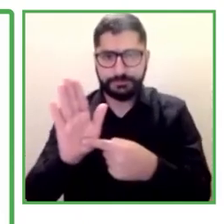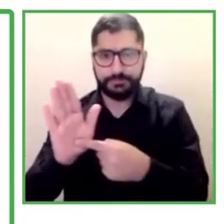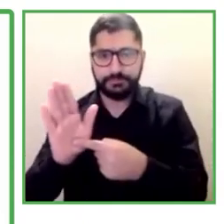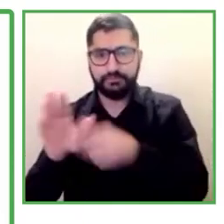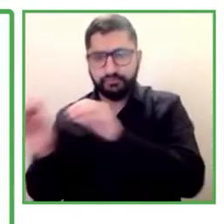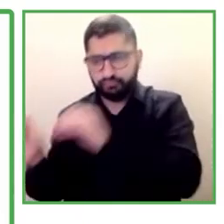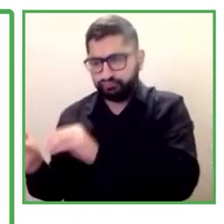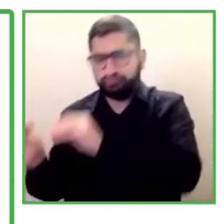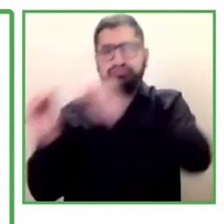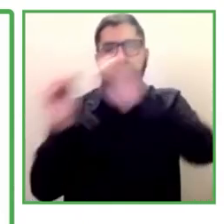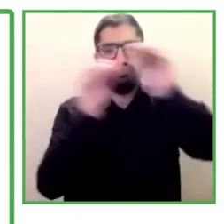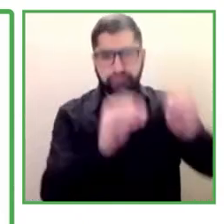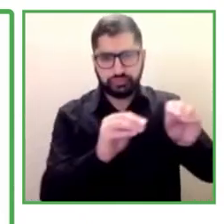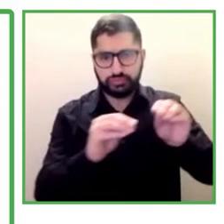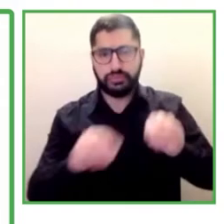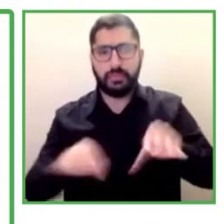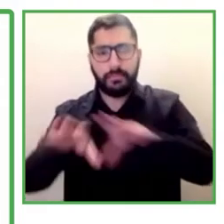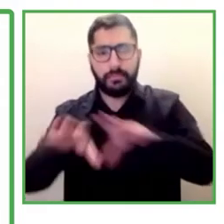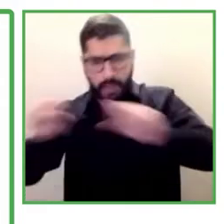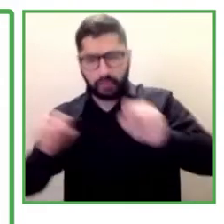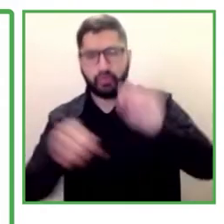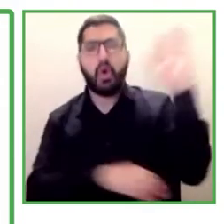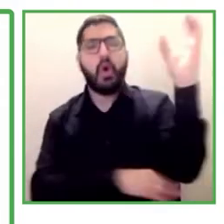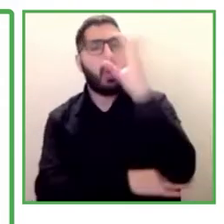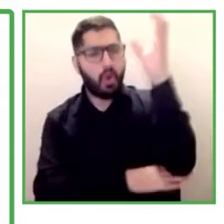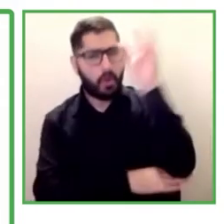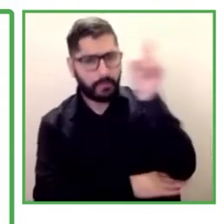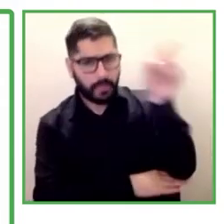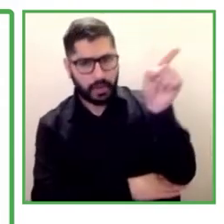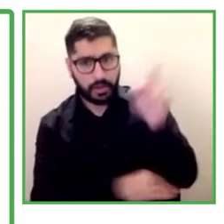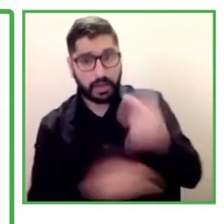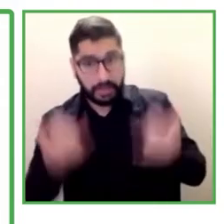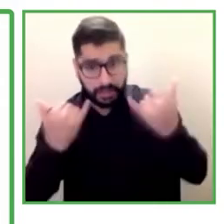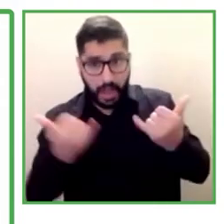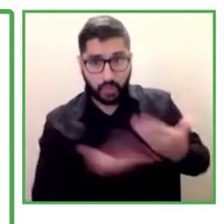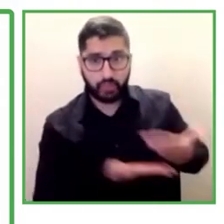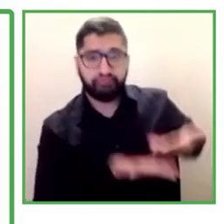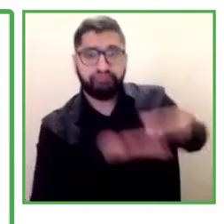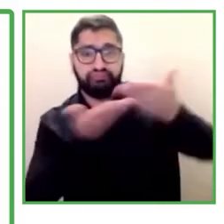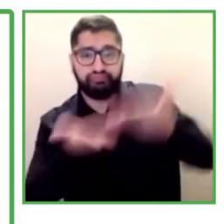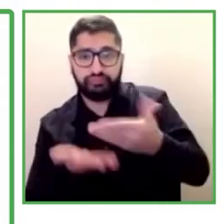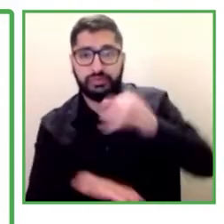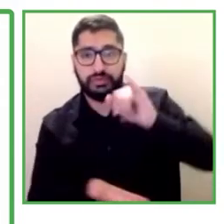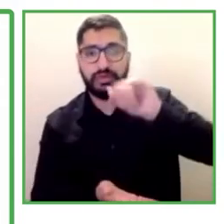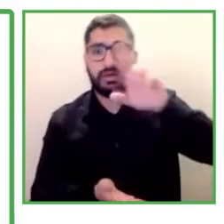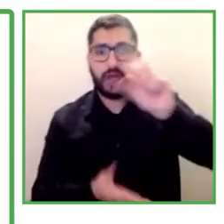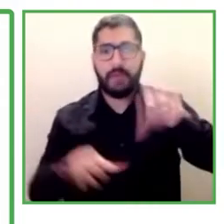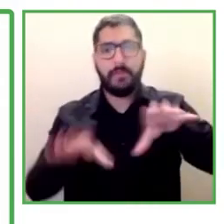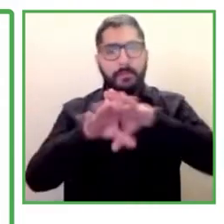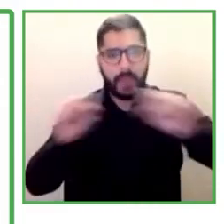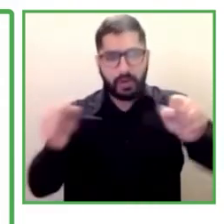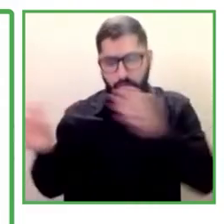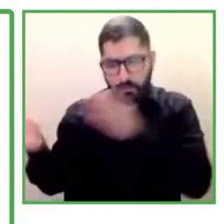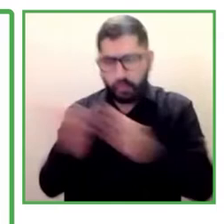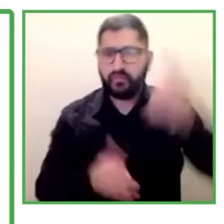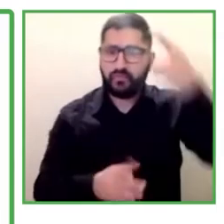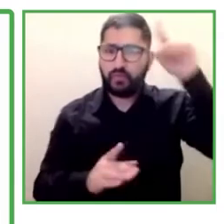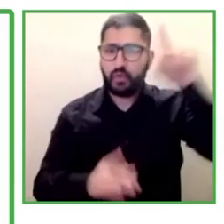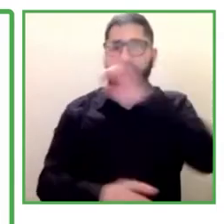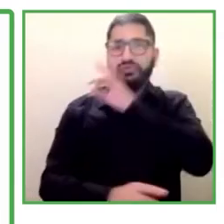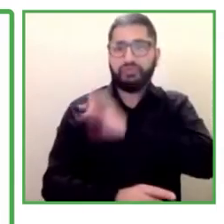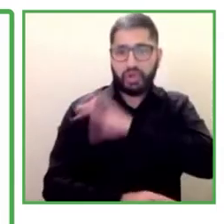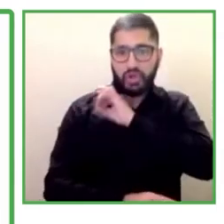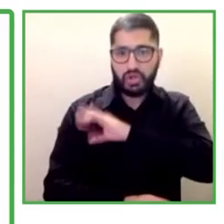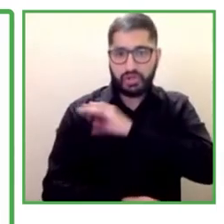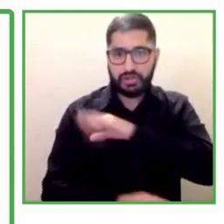Y ahora invito a Ingrid Rojas de Pacto de Productividad Chile. Ingrid es ingeniero comercial, magíster en